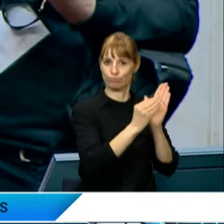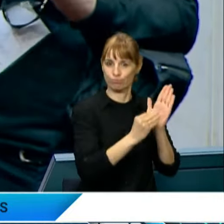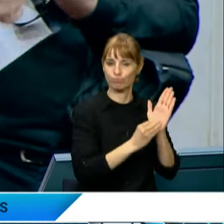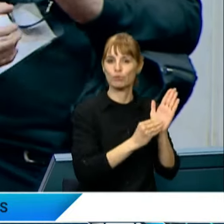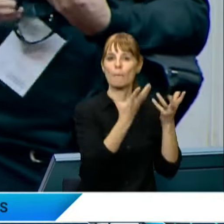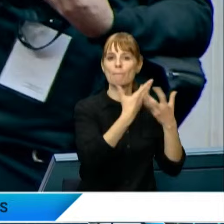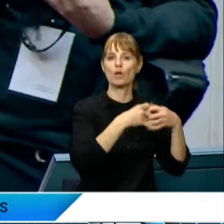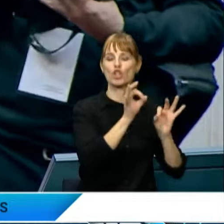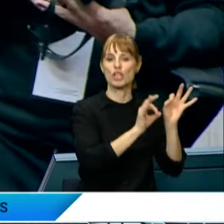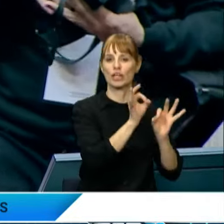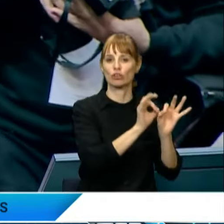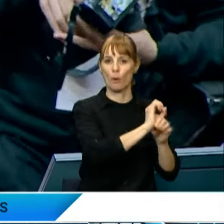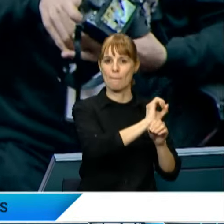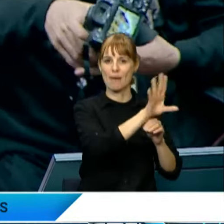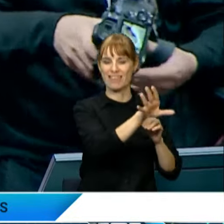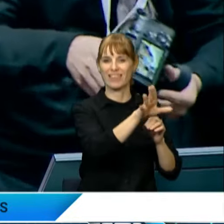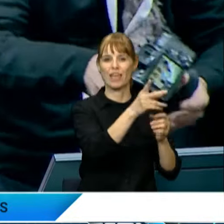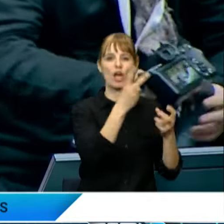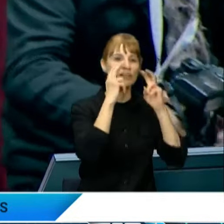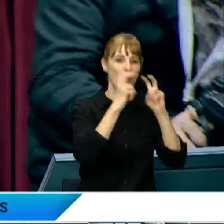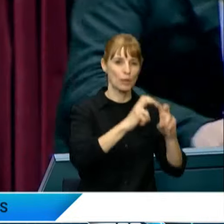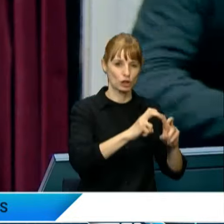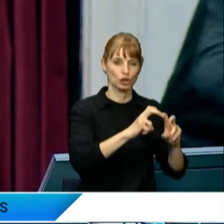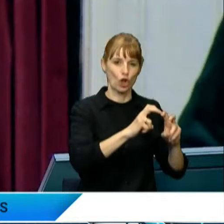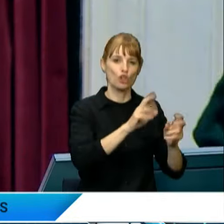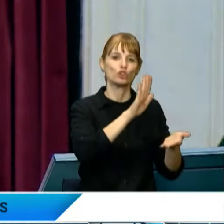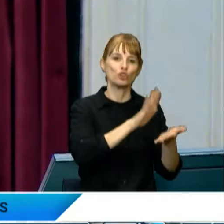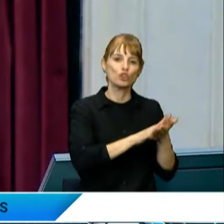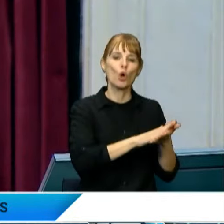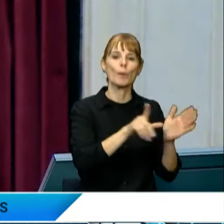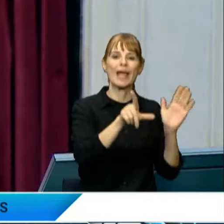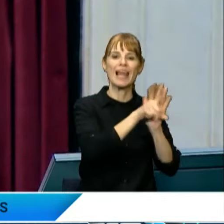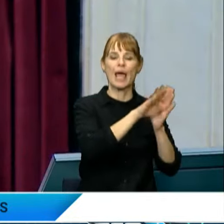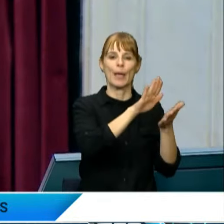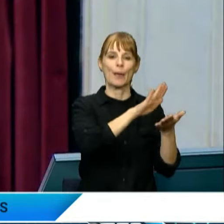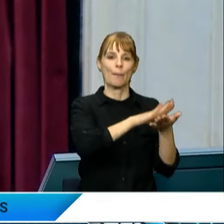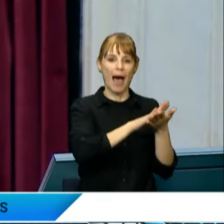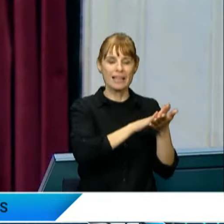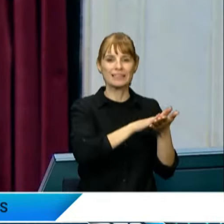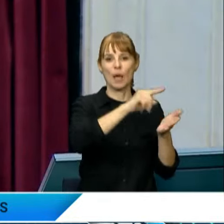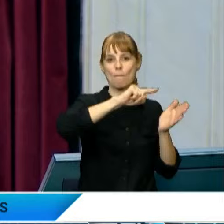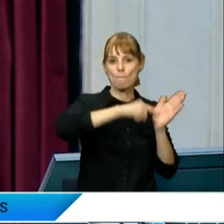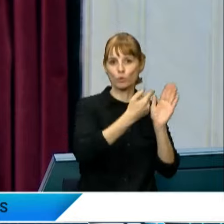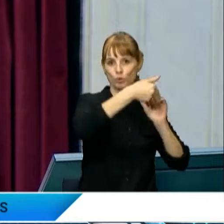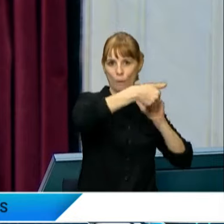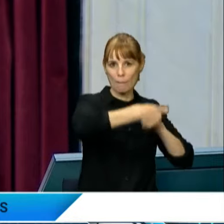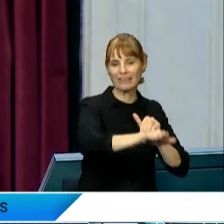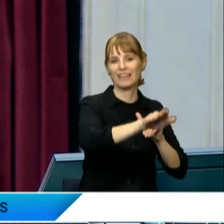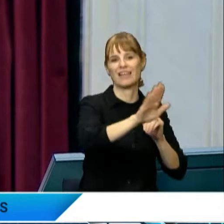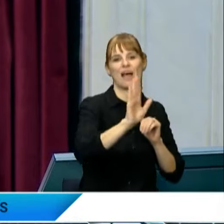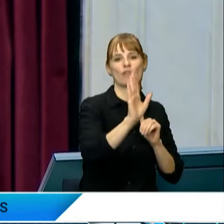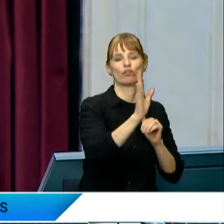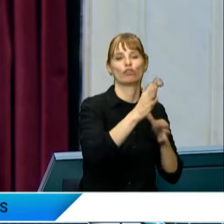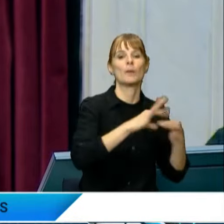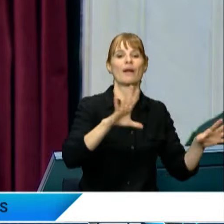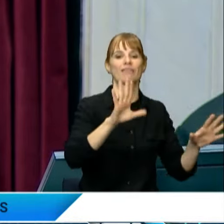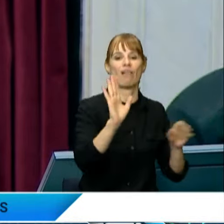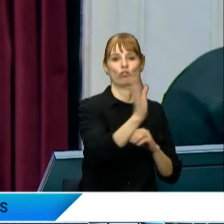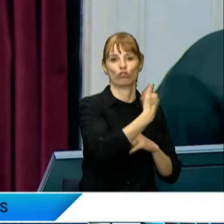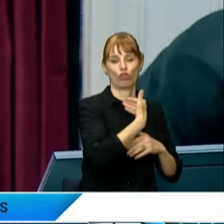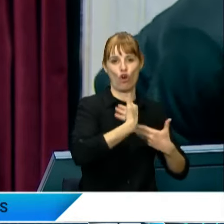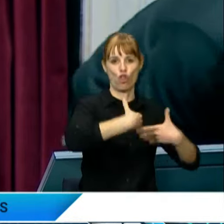proyecto que le fuere enviado en revisión sobre ley de bases y puntos de partida para la libertad de